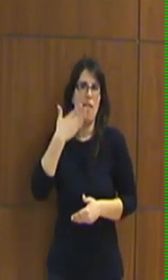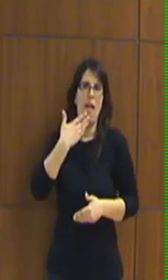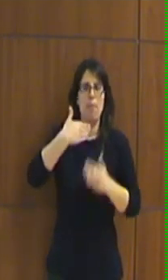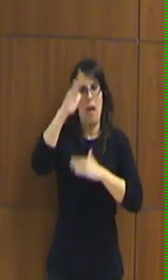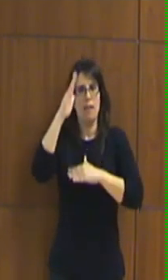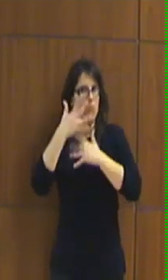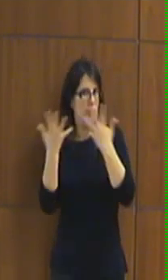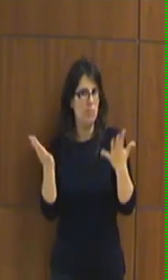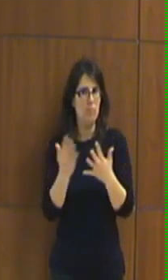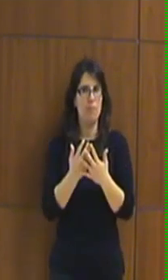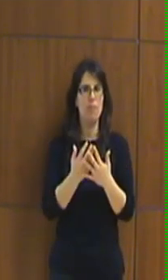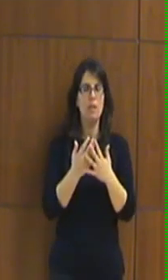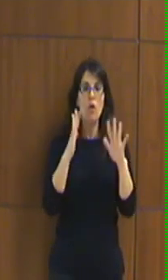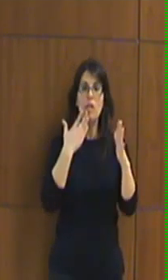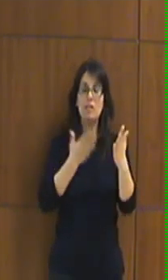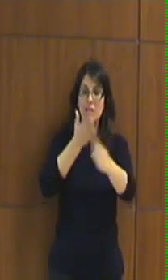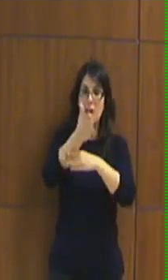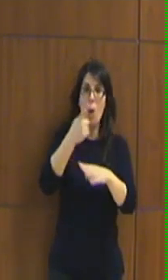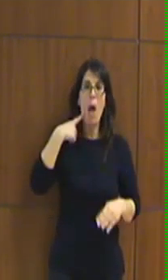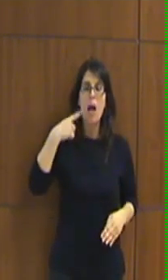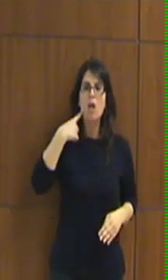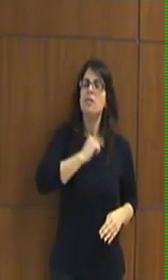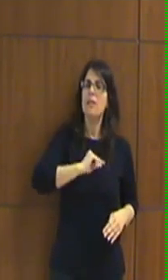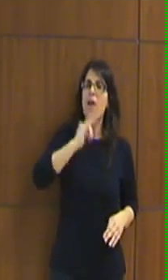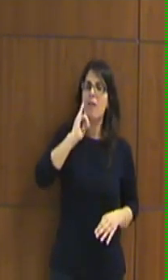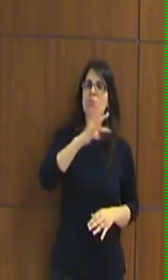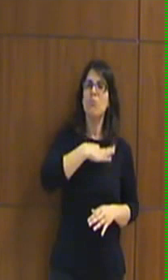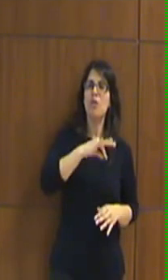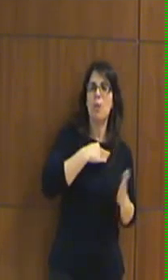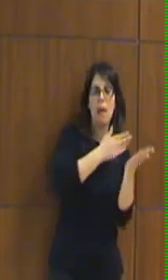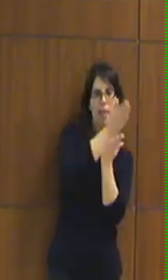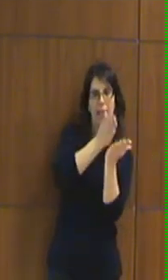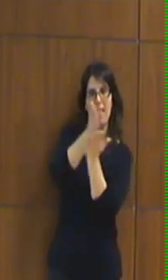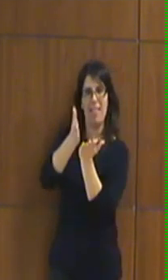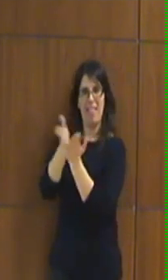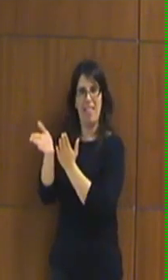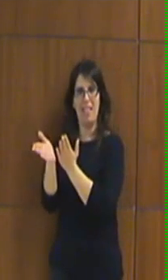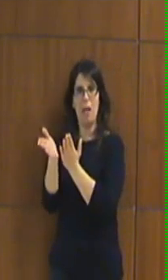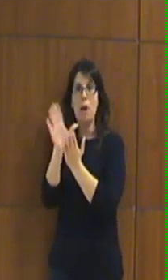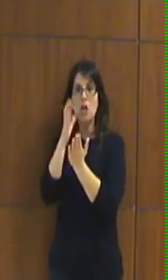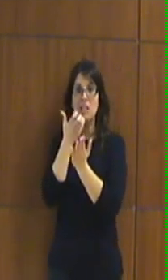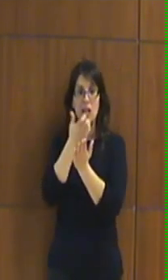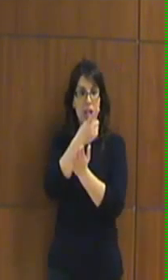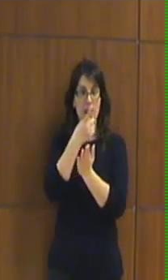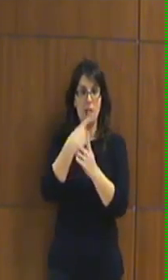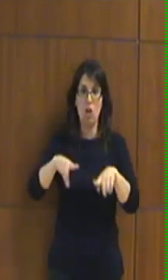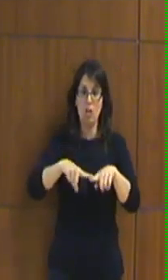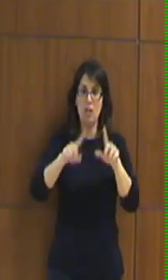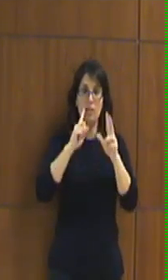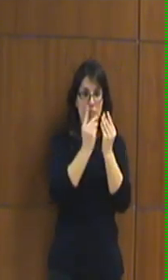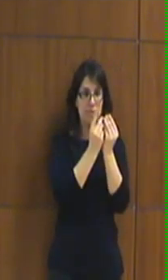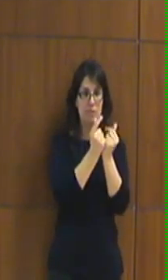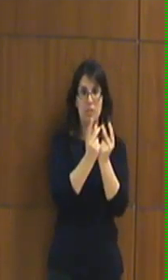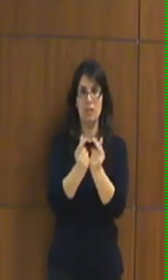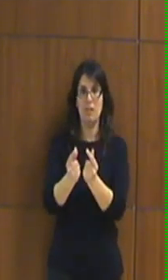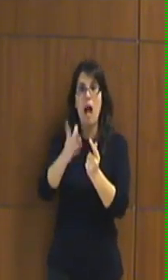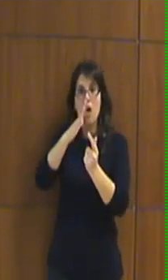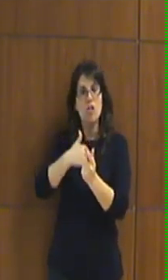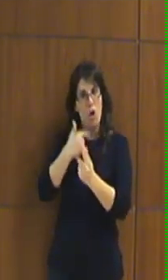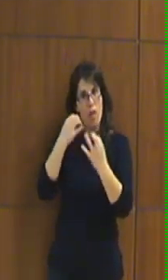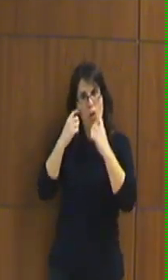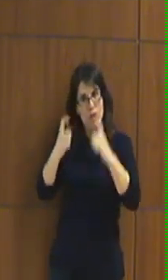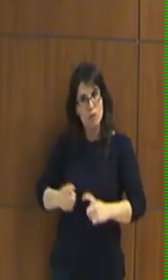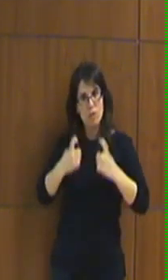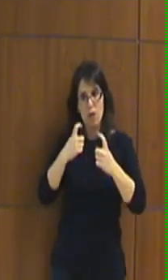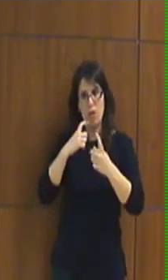dices, bueno, pues hay opciones. Dices, cuando no la hay, sí que habría que hacer un esfuerzo por